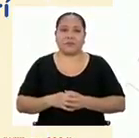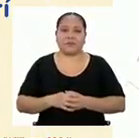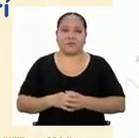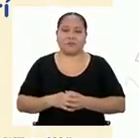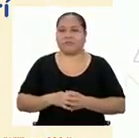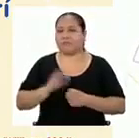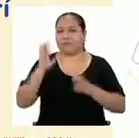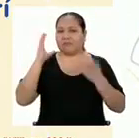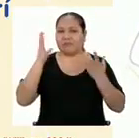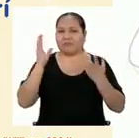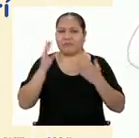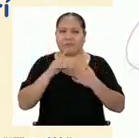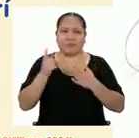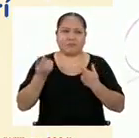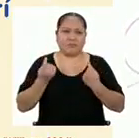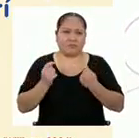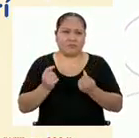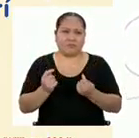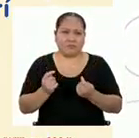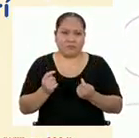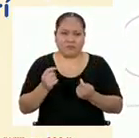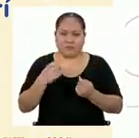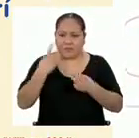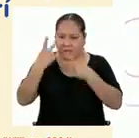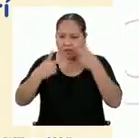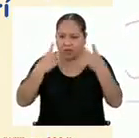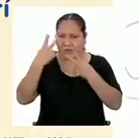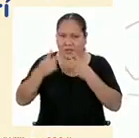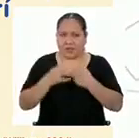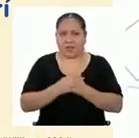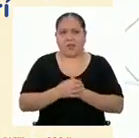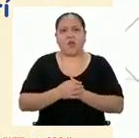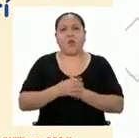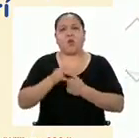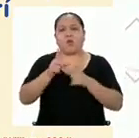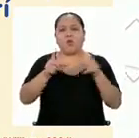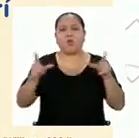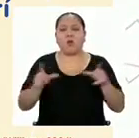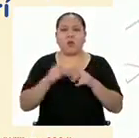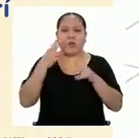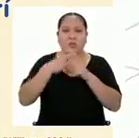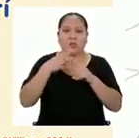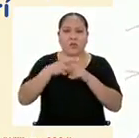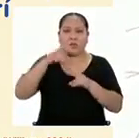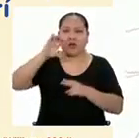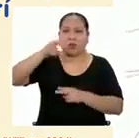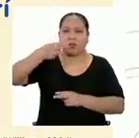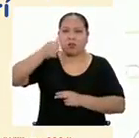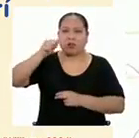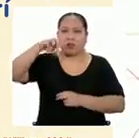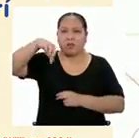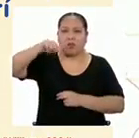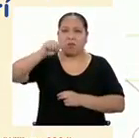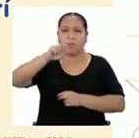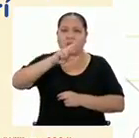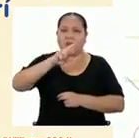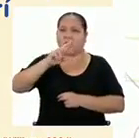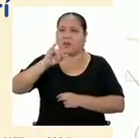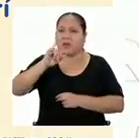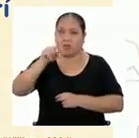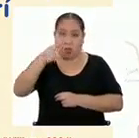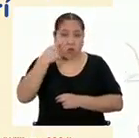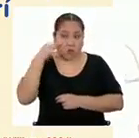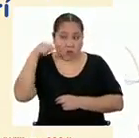Pues parece que se trata de una visita a un lugar llamado Chaparrí. ¿Conoces ese lugar?